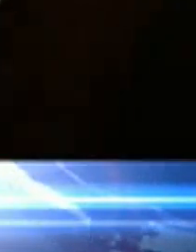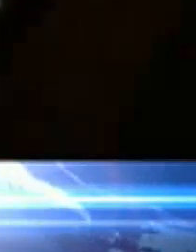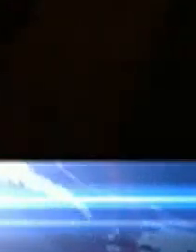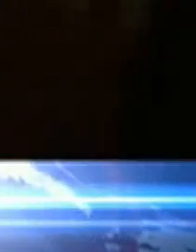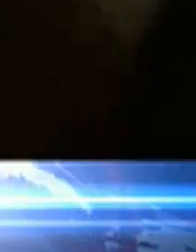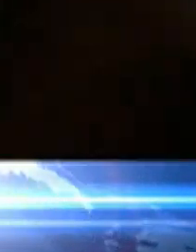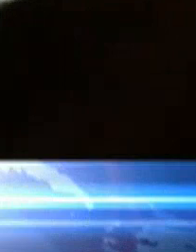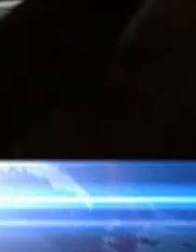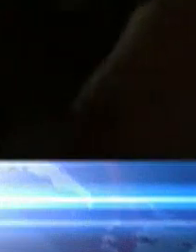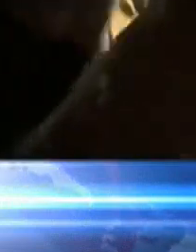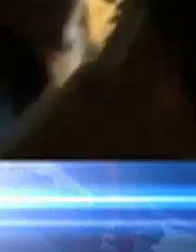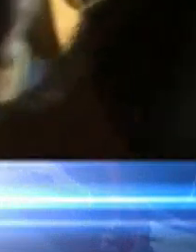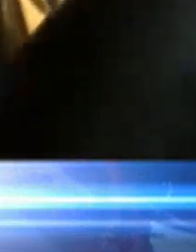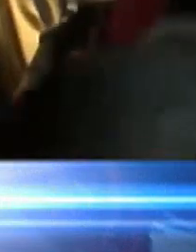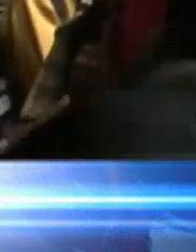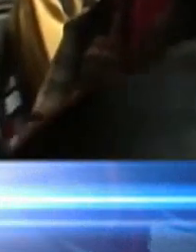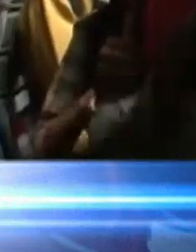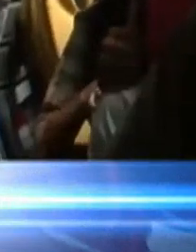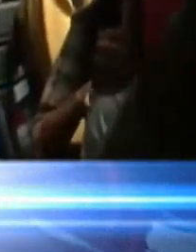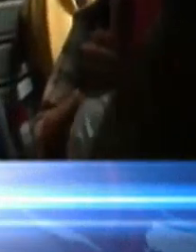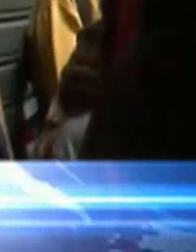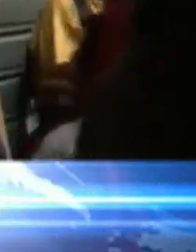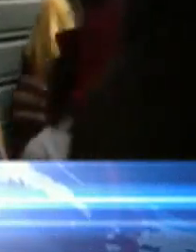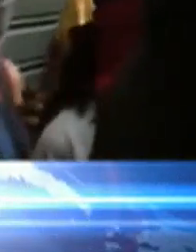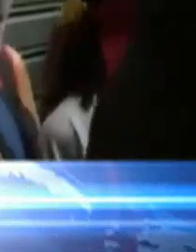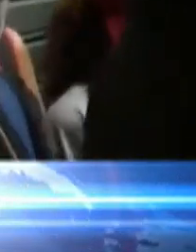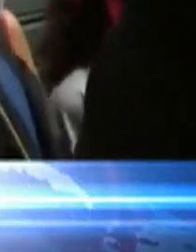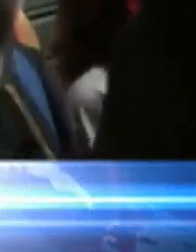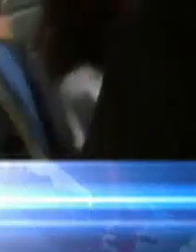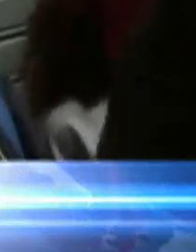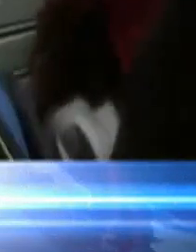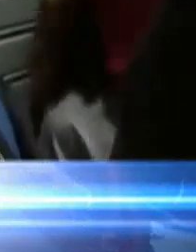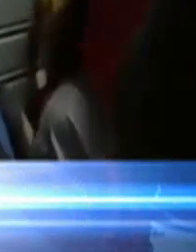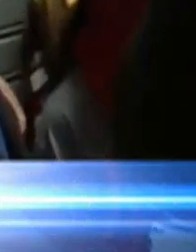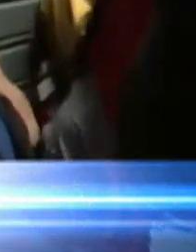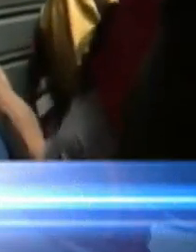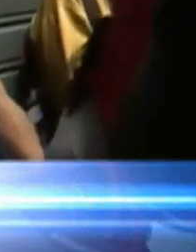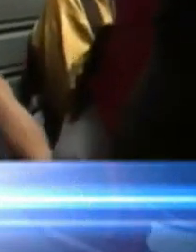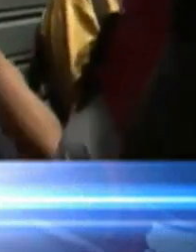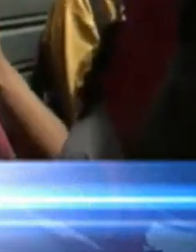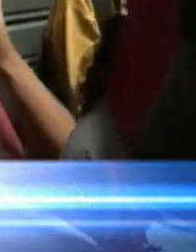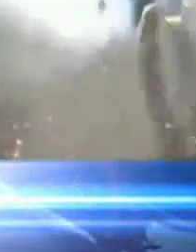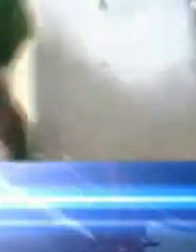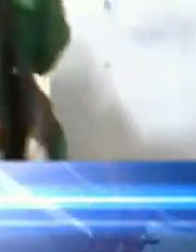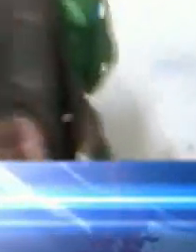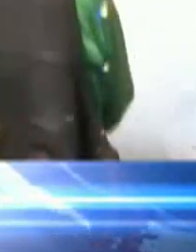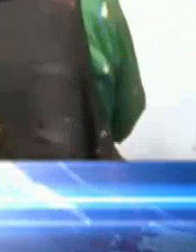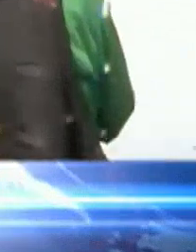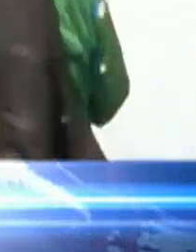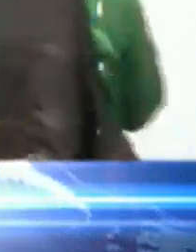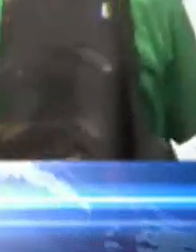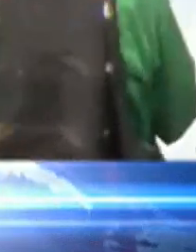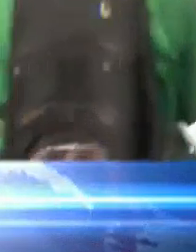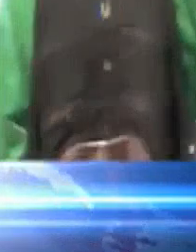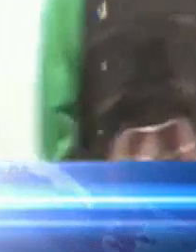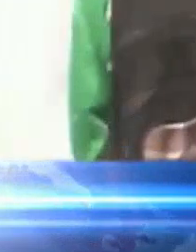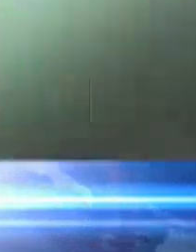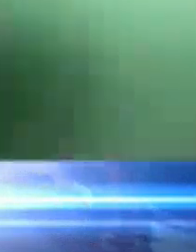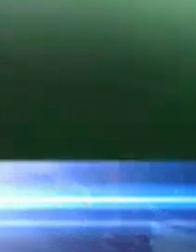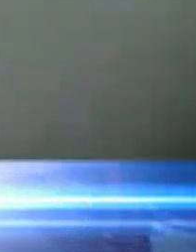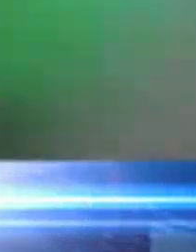los manifestantes venezolanos en las marchas contra Nicolás Maduro.